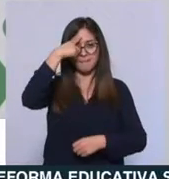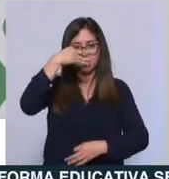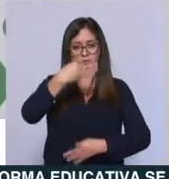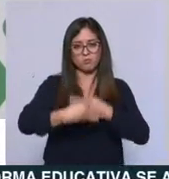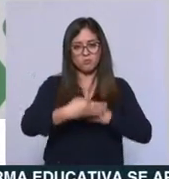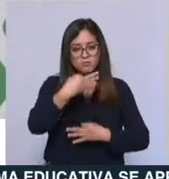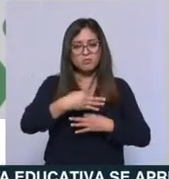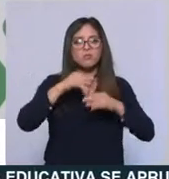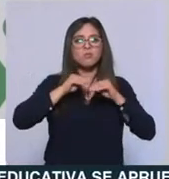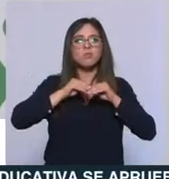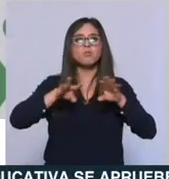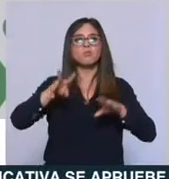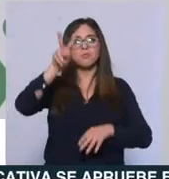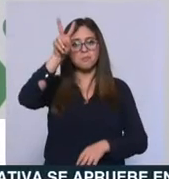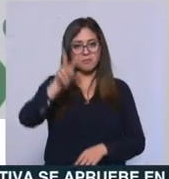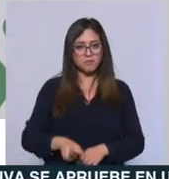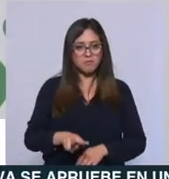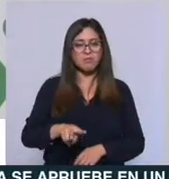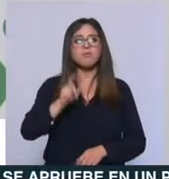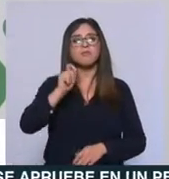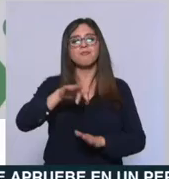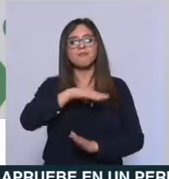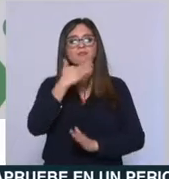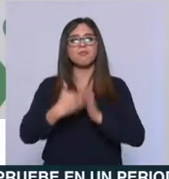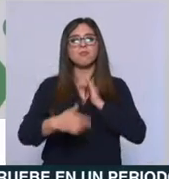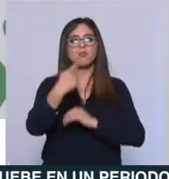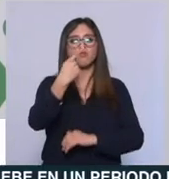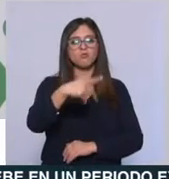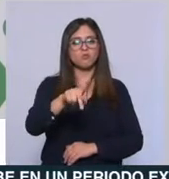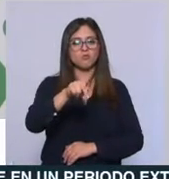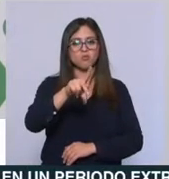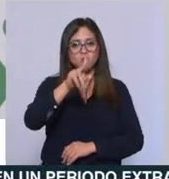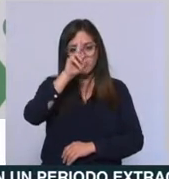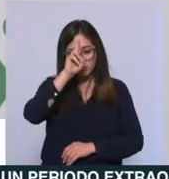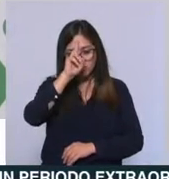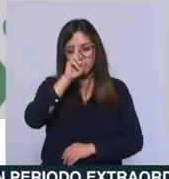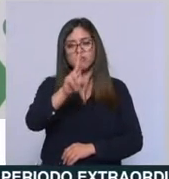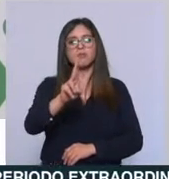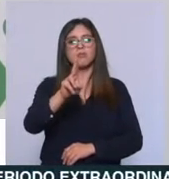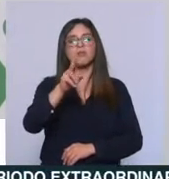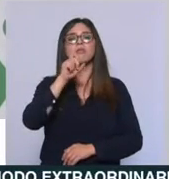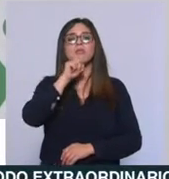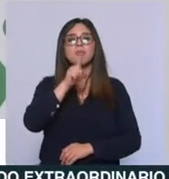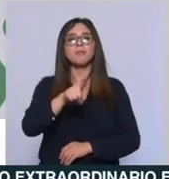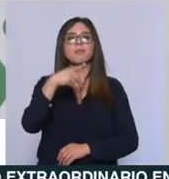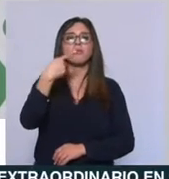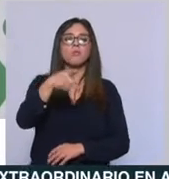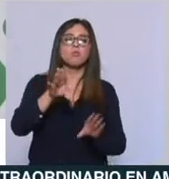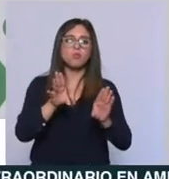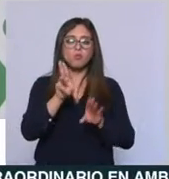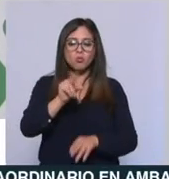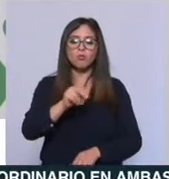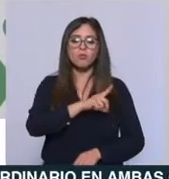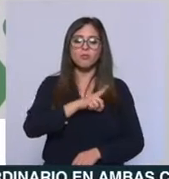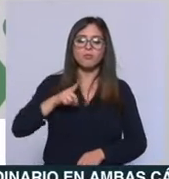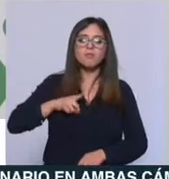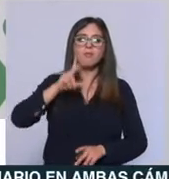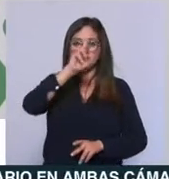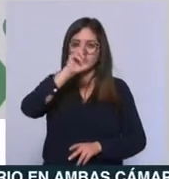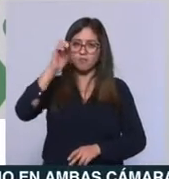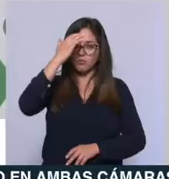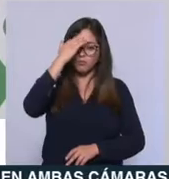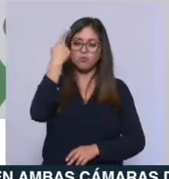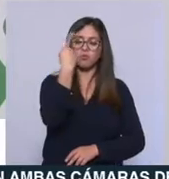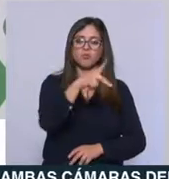verdad, violación al derecho integral personal, vulneración de su derecho a la intimidad y a la